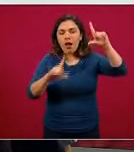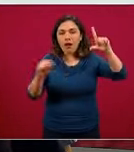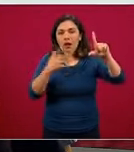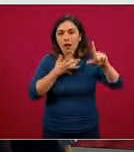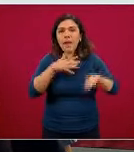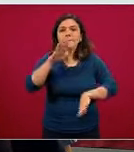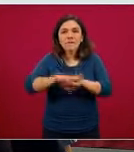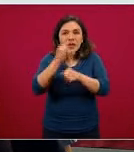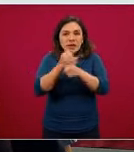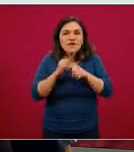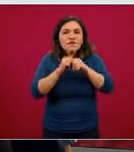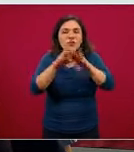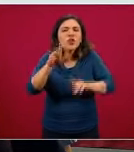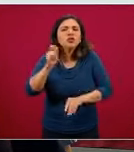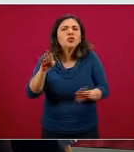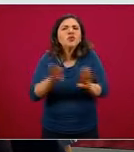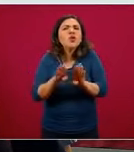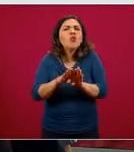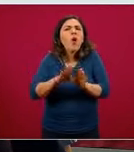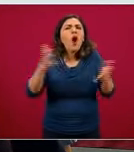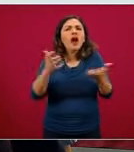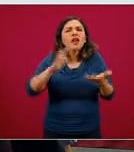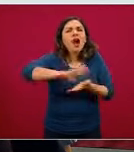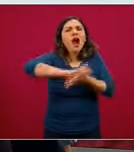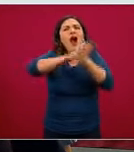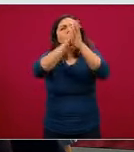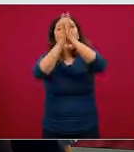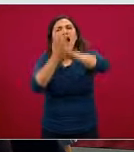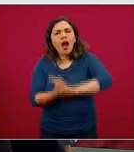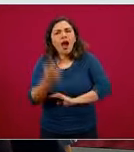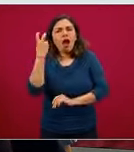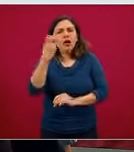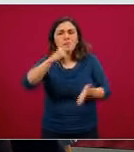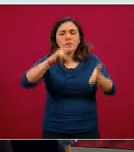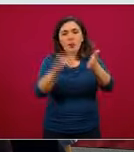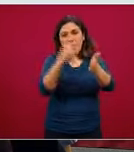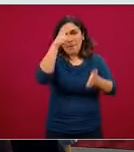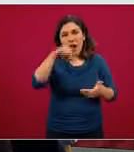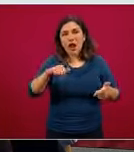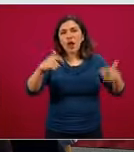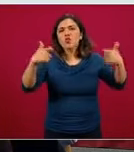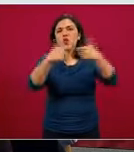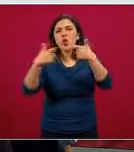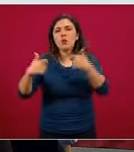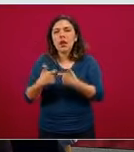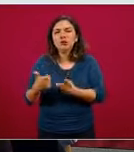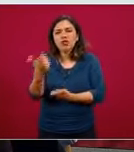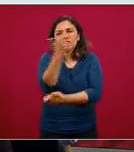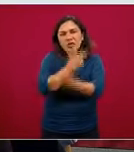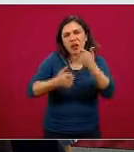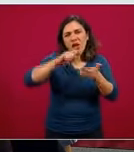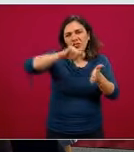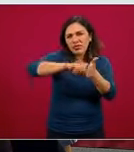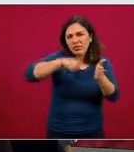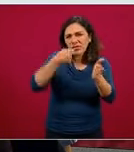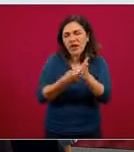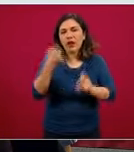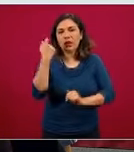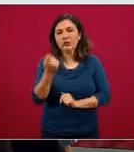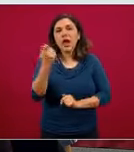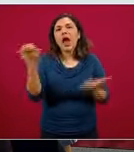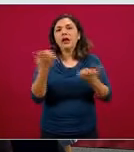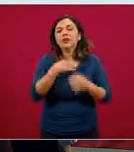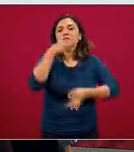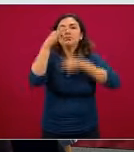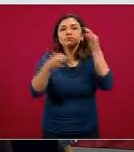poco más de información de cómo va caminando este convenio de cooperación técnico-financiera que anunciábamos ya hace